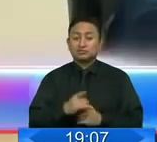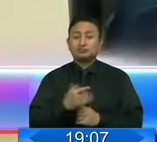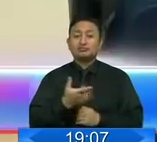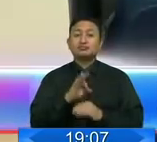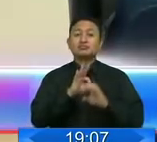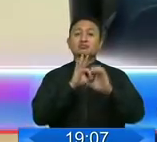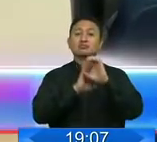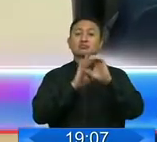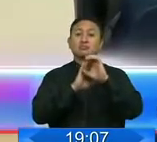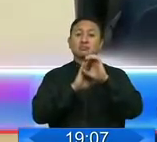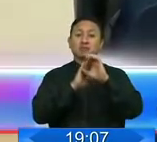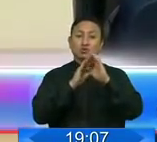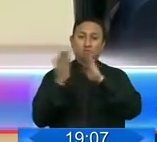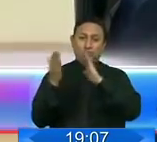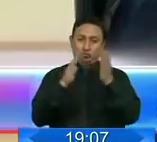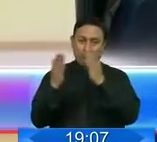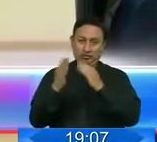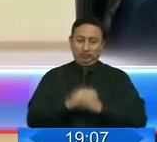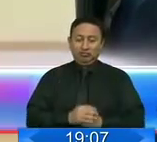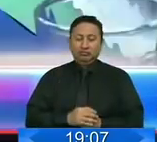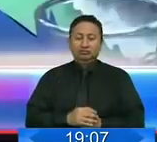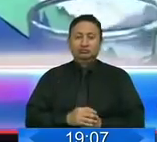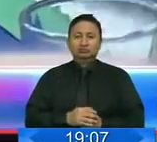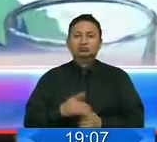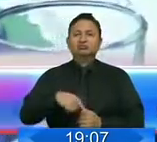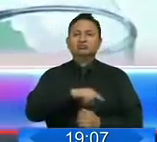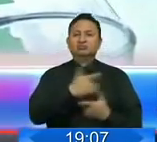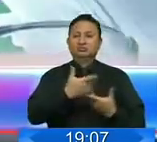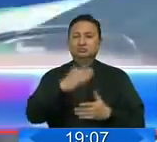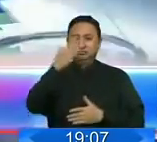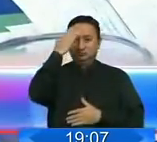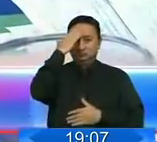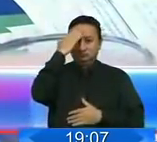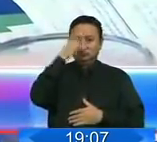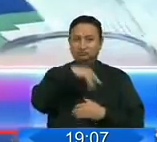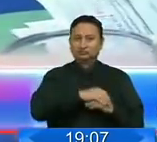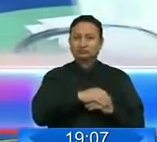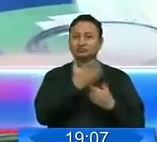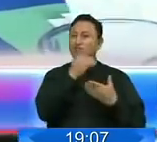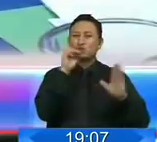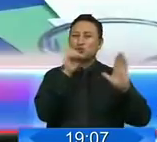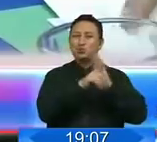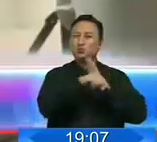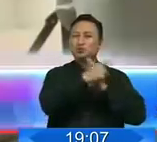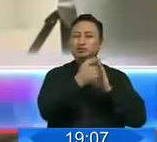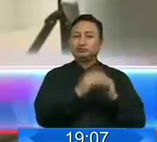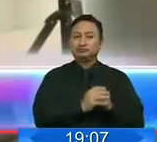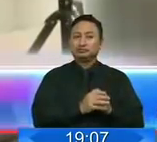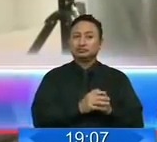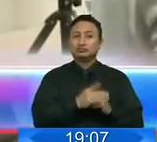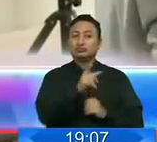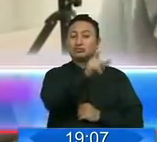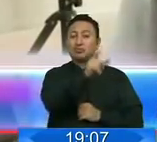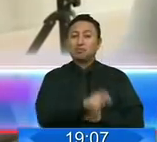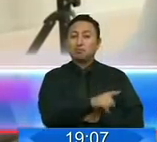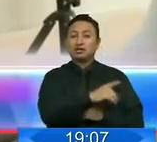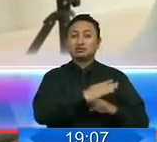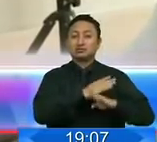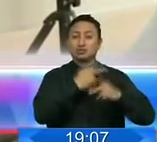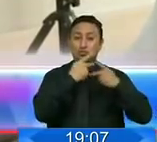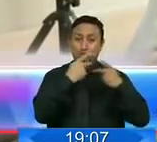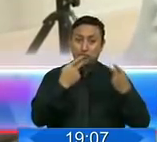Participación Ciudadana y Control Social Transitorio conozca y resuelva las impugnaciones ciudadanas presentadas contra los postulantes a defensor